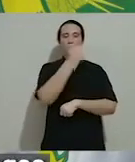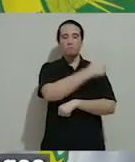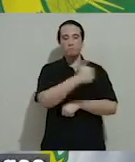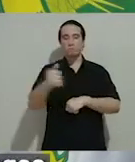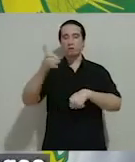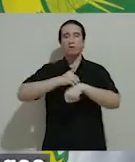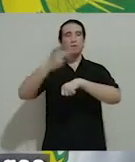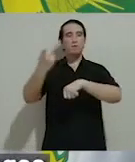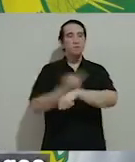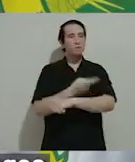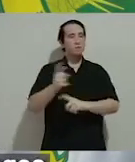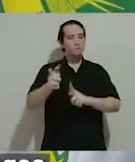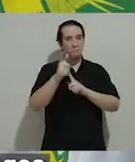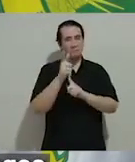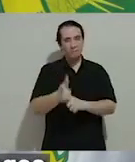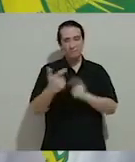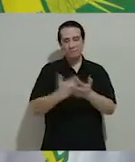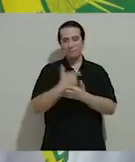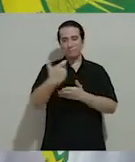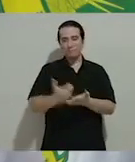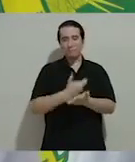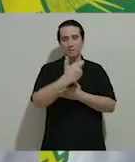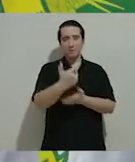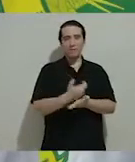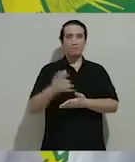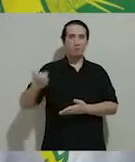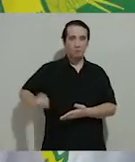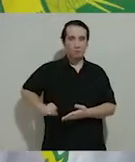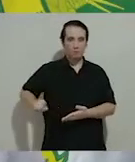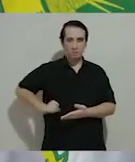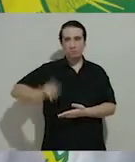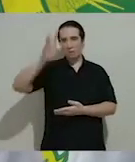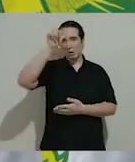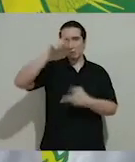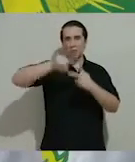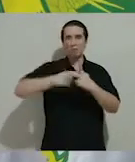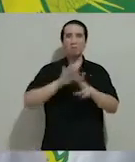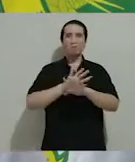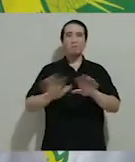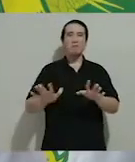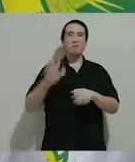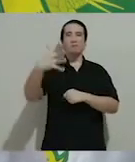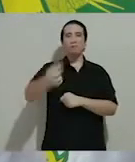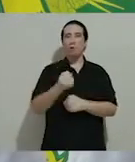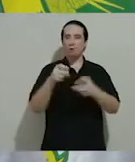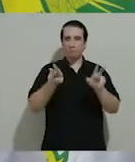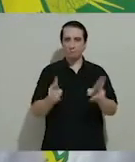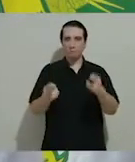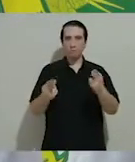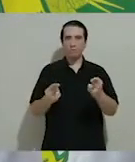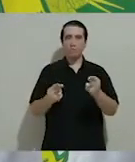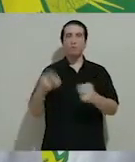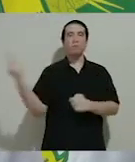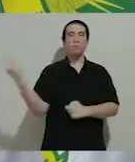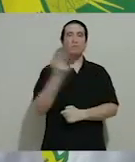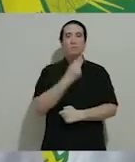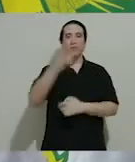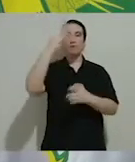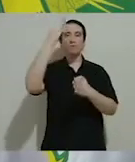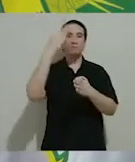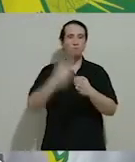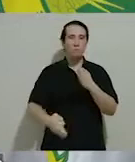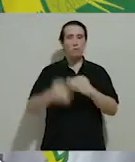pues cada día que pasa siguen corriendo pagos de los intereses del contrato original que ya hemos logrado renegociar. Y por eso urge